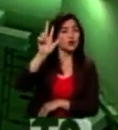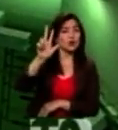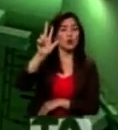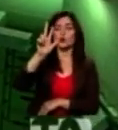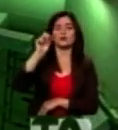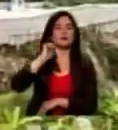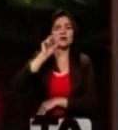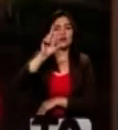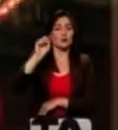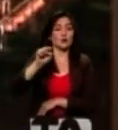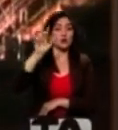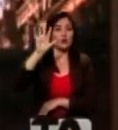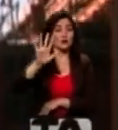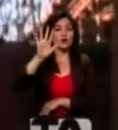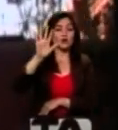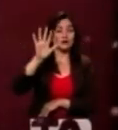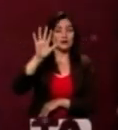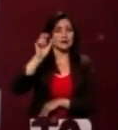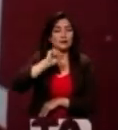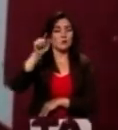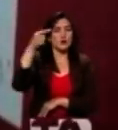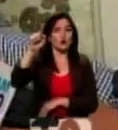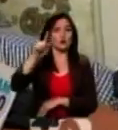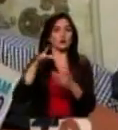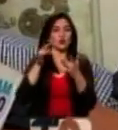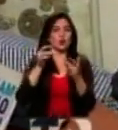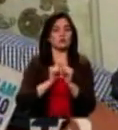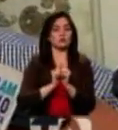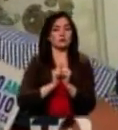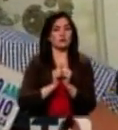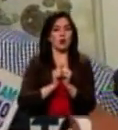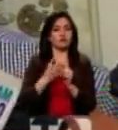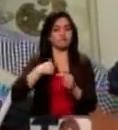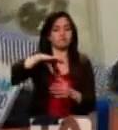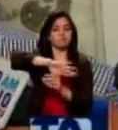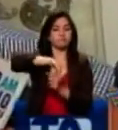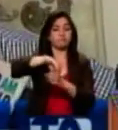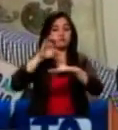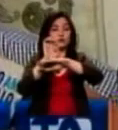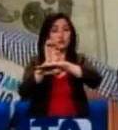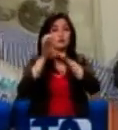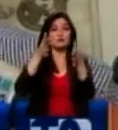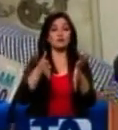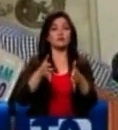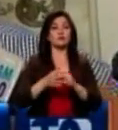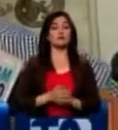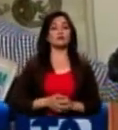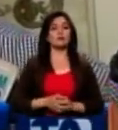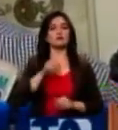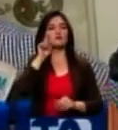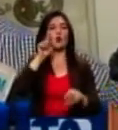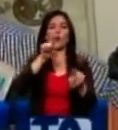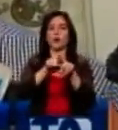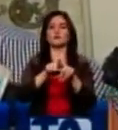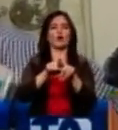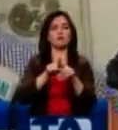a cambio de la concesión de contratos estatales a la empresa Odebrecht. A través de la Cancillería ecuatoriana, el Estado ha concretado ya una